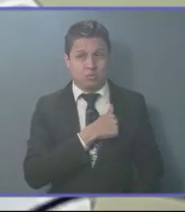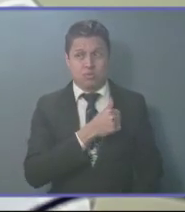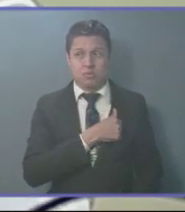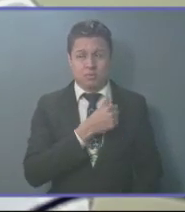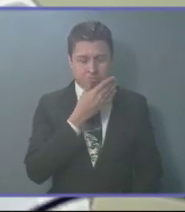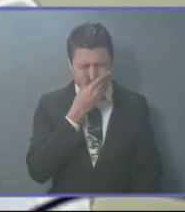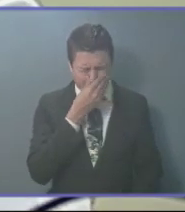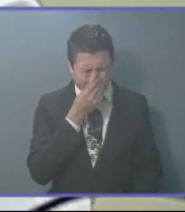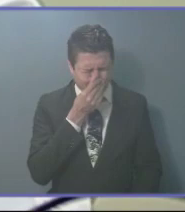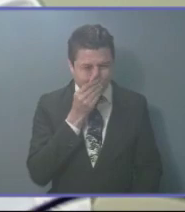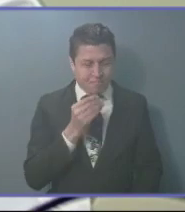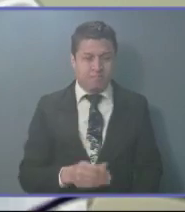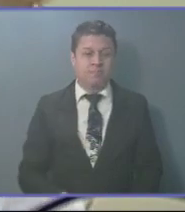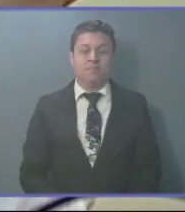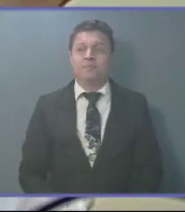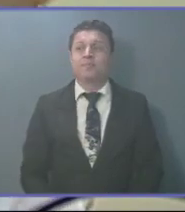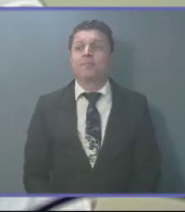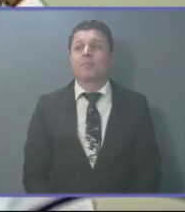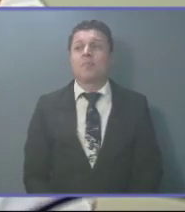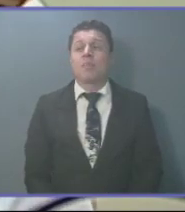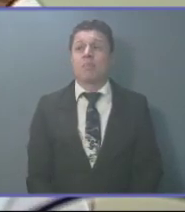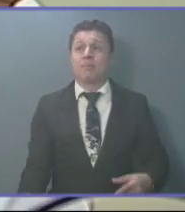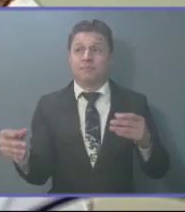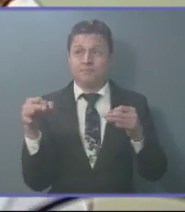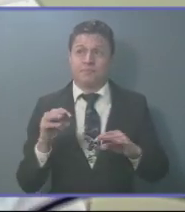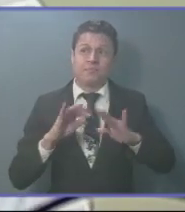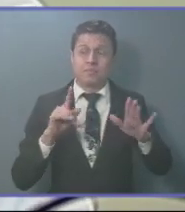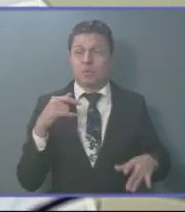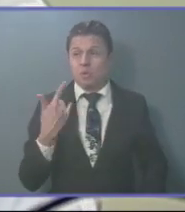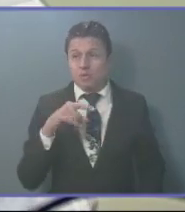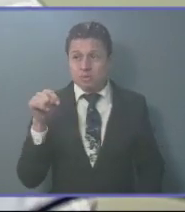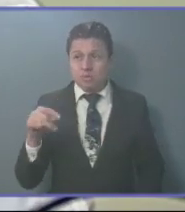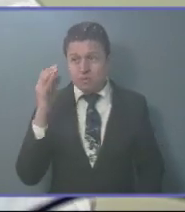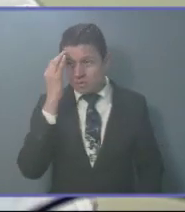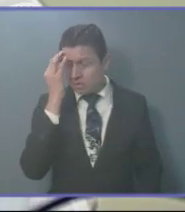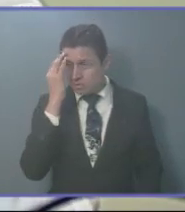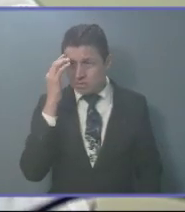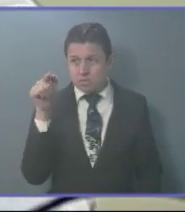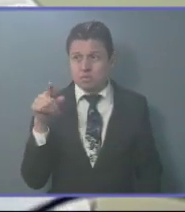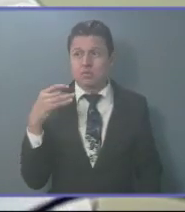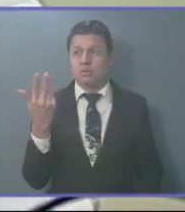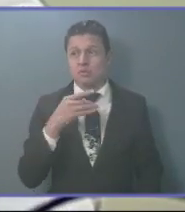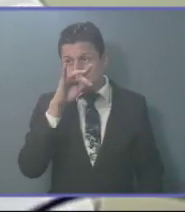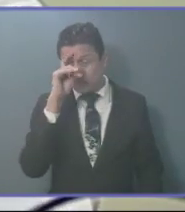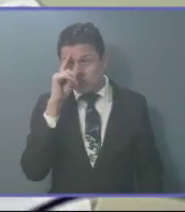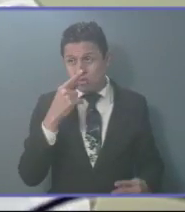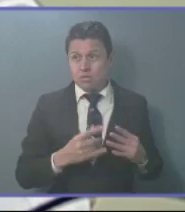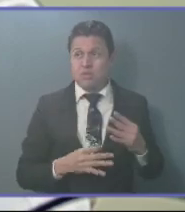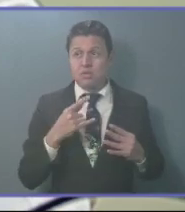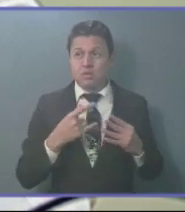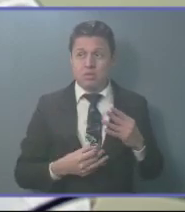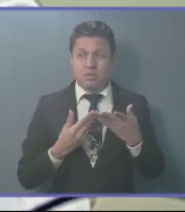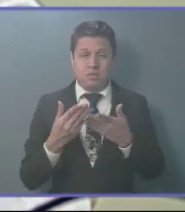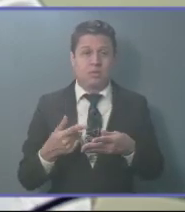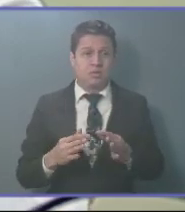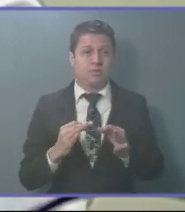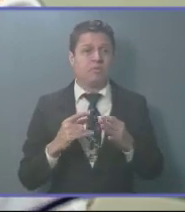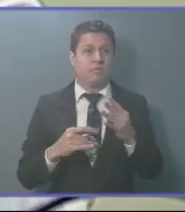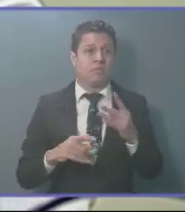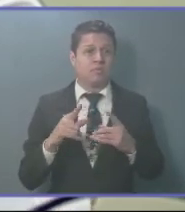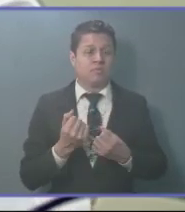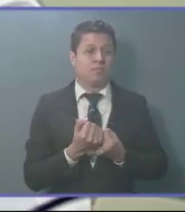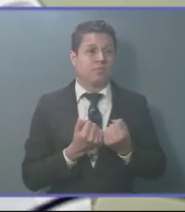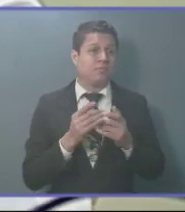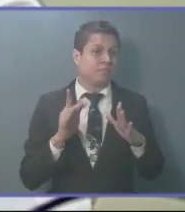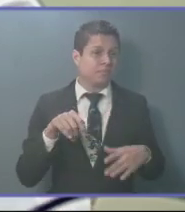responsabilidad. Y obviamente esto es lo que no queríamos. Por supuesto que para eso estábamos dando esas herramientas legales. Y ahora